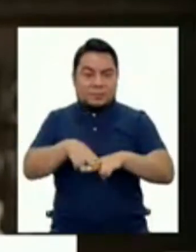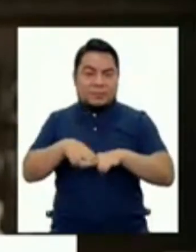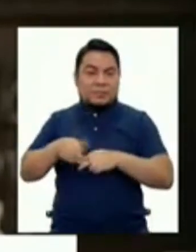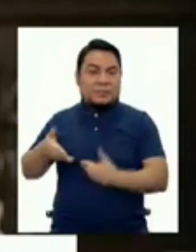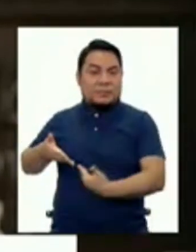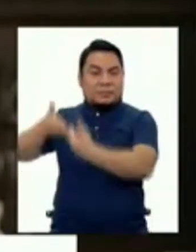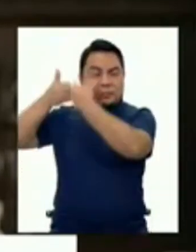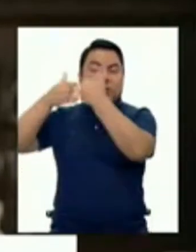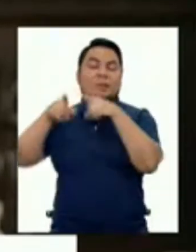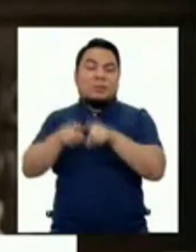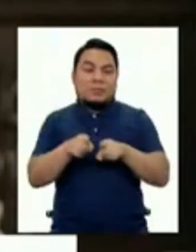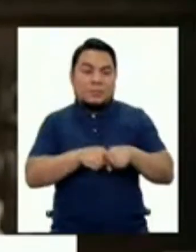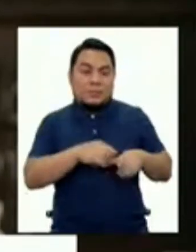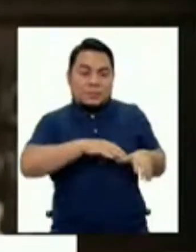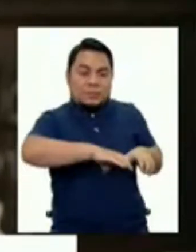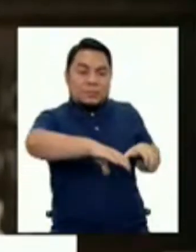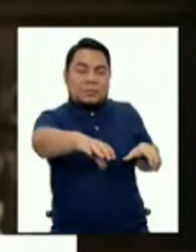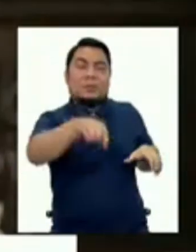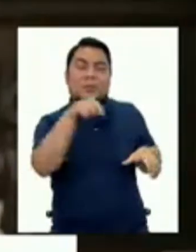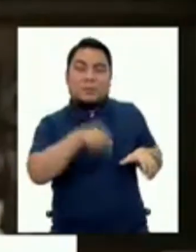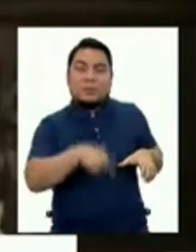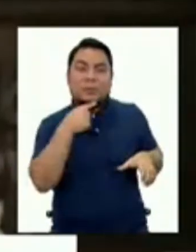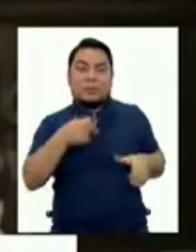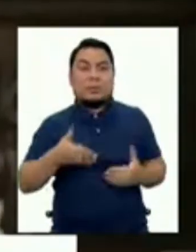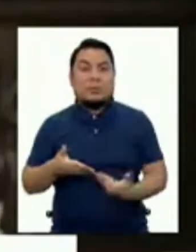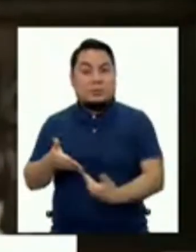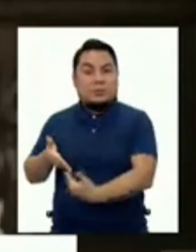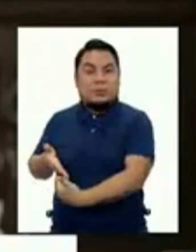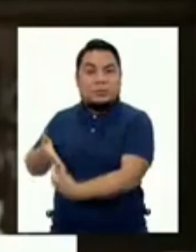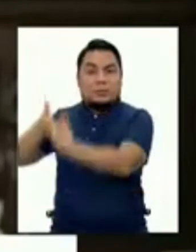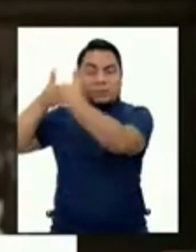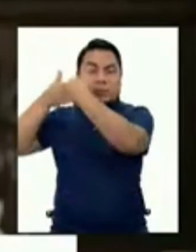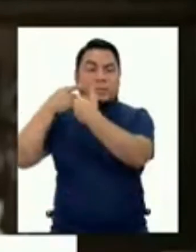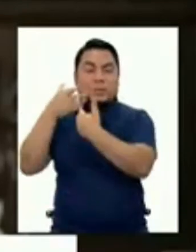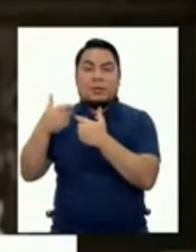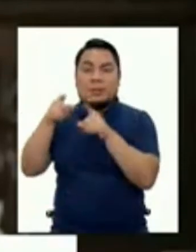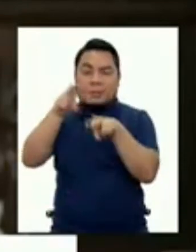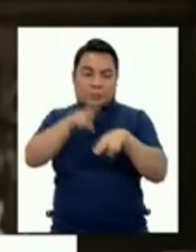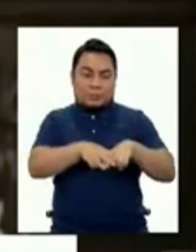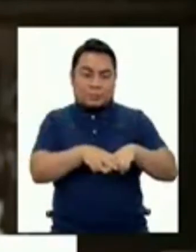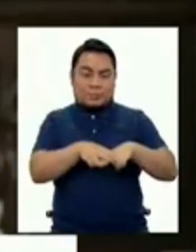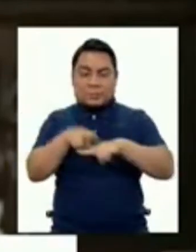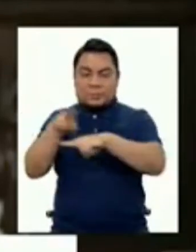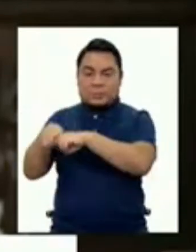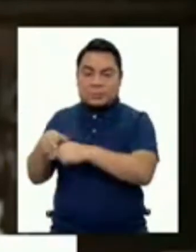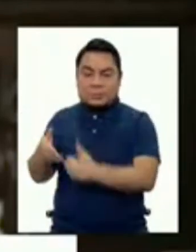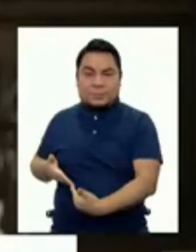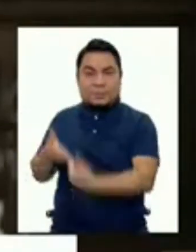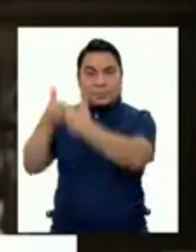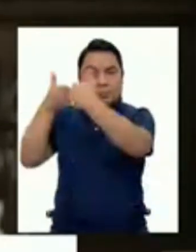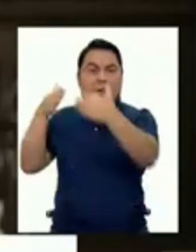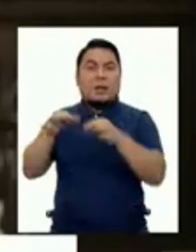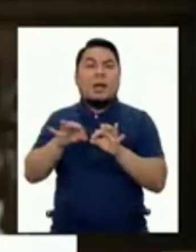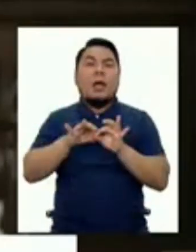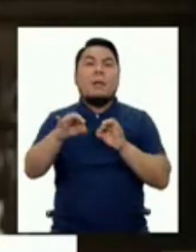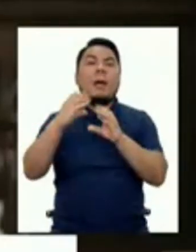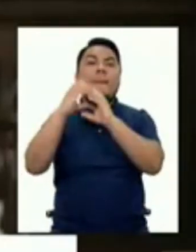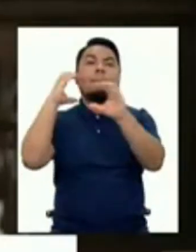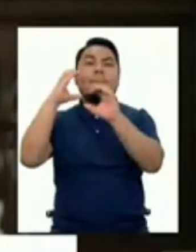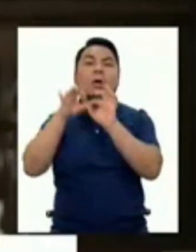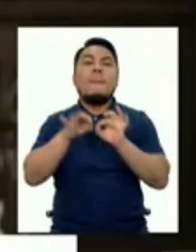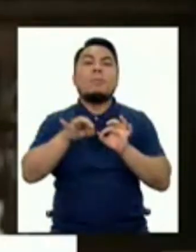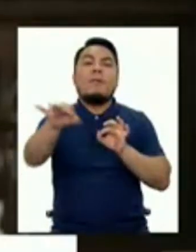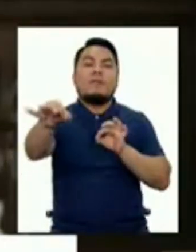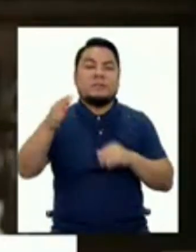que permita de esta manera, utilizando estos separadores verticales, tanto entre los asientos como en el pasillo de los buses, permitir